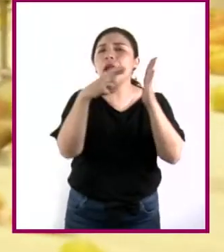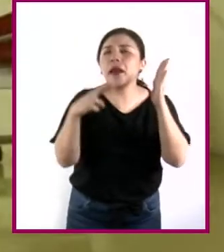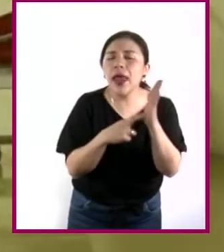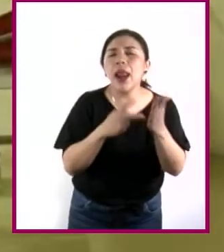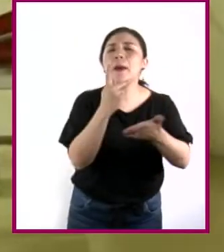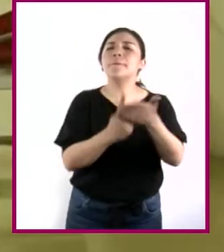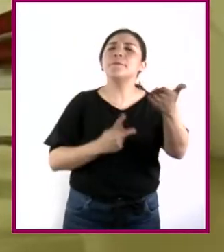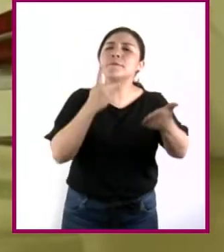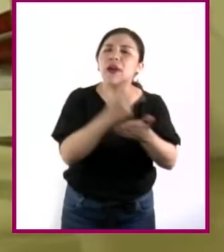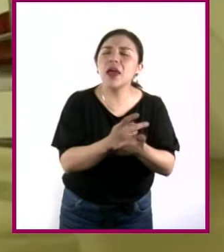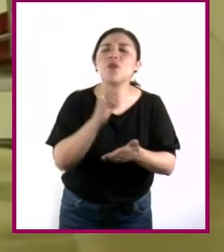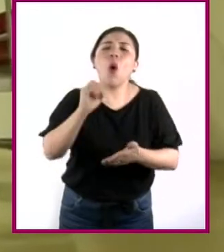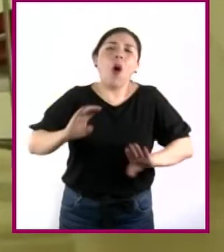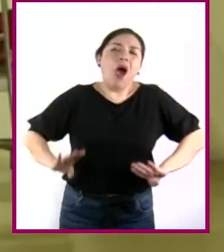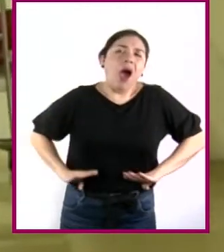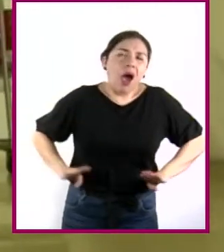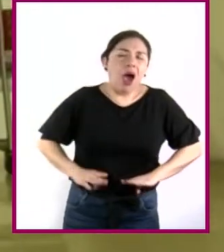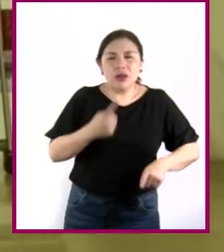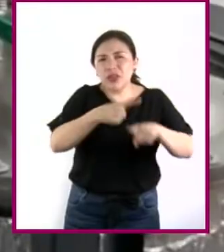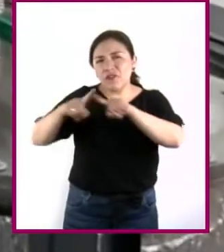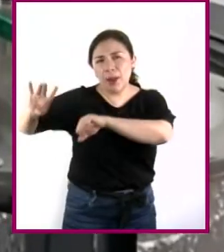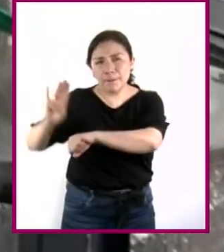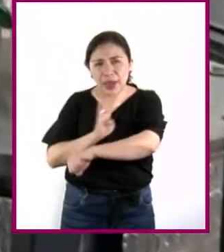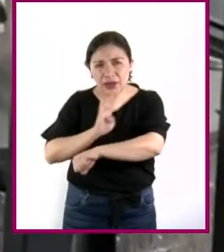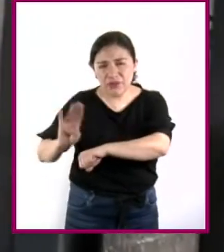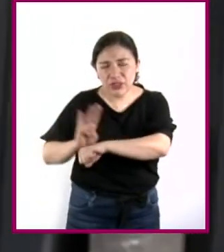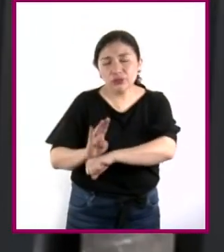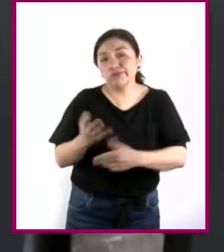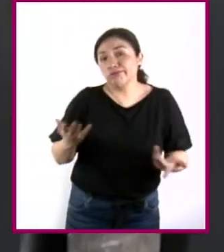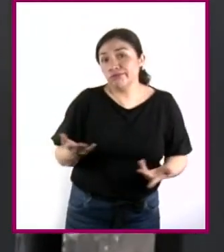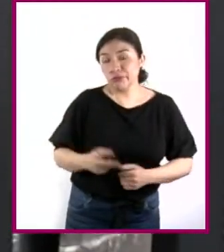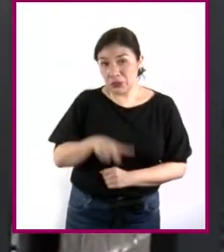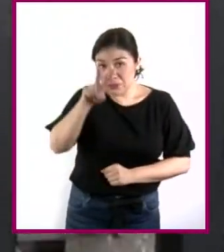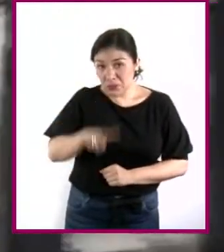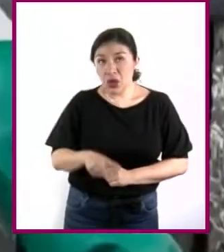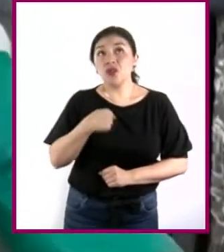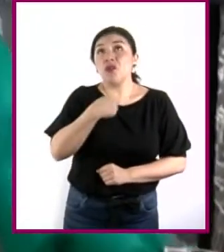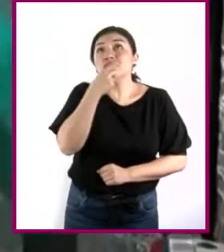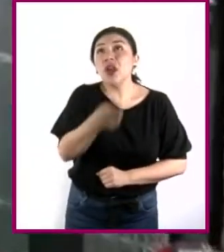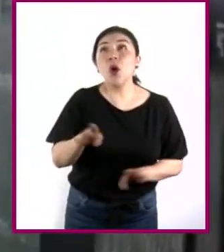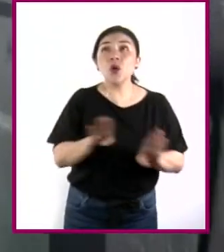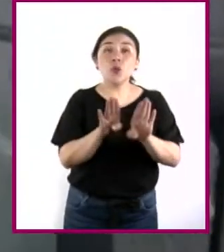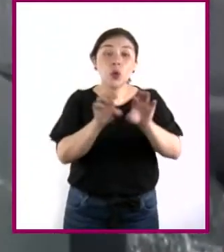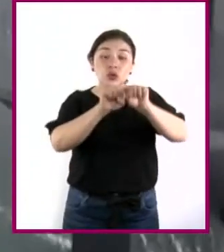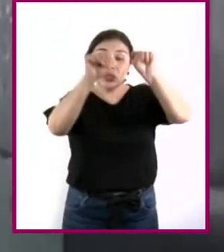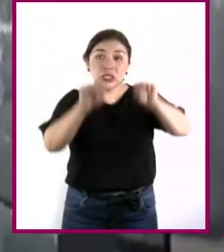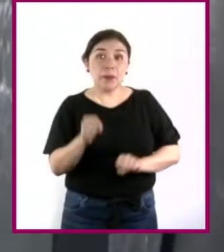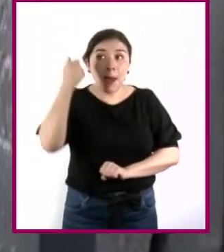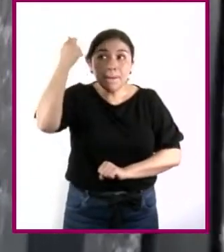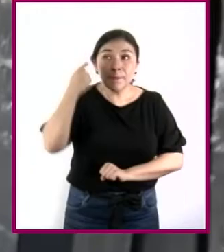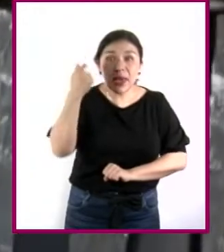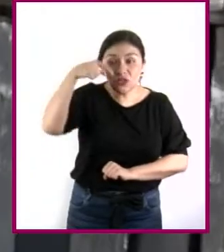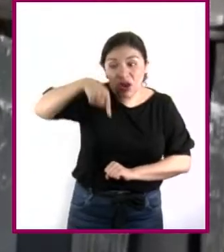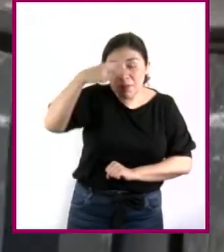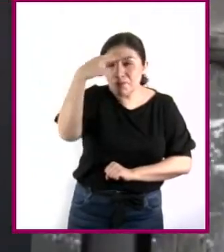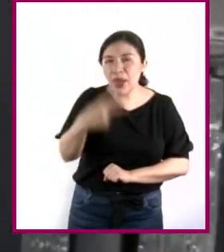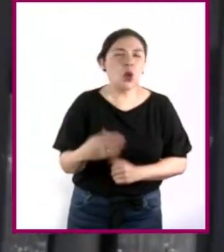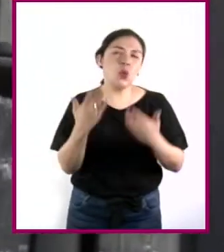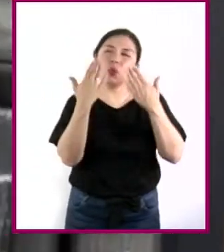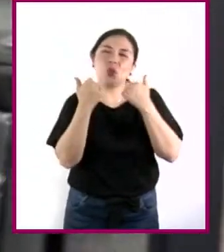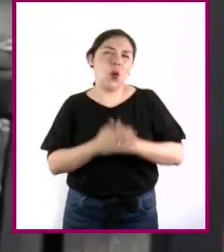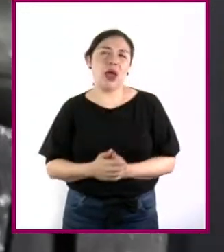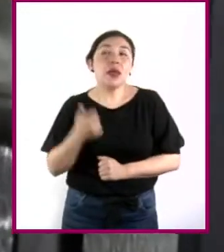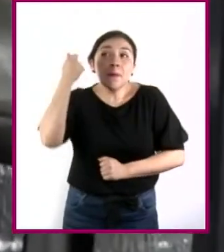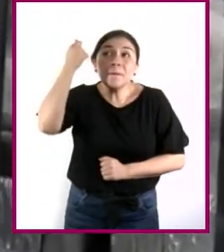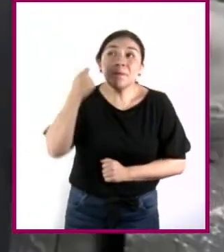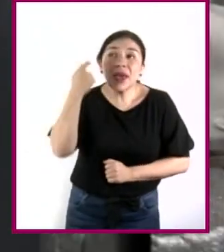incentivos, condiciones y beneficios. Por lo tanto, no es posible hablar de un sistema de pensiones en México, pues las